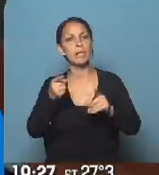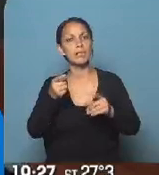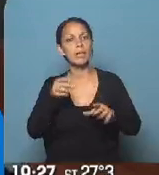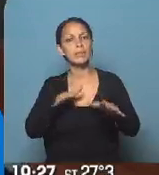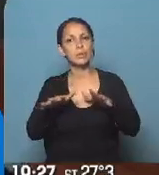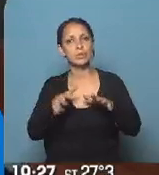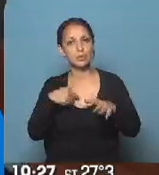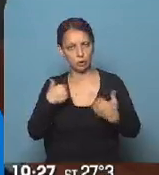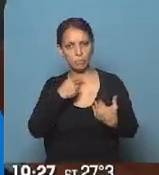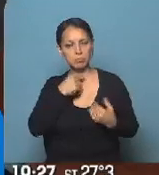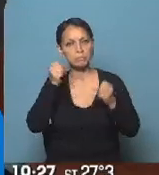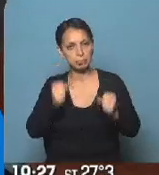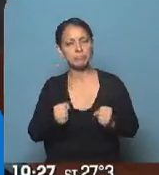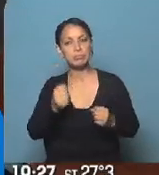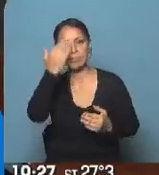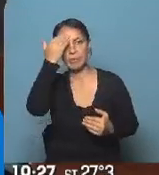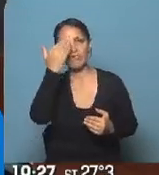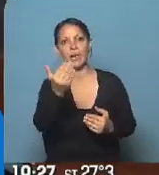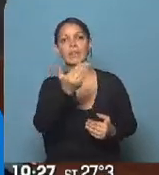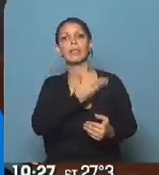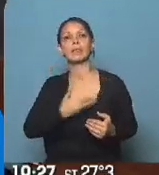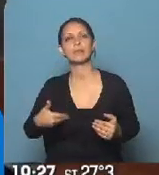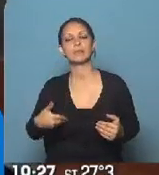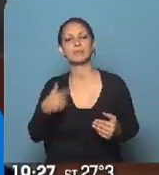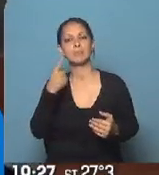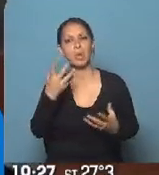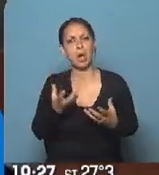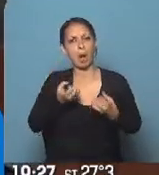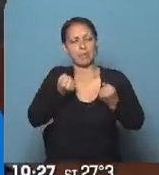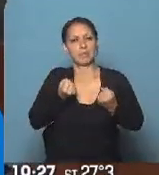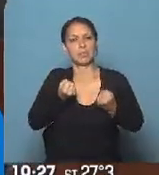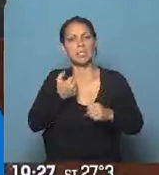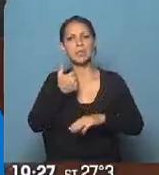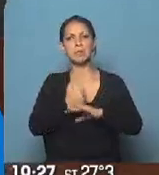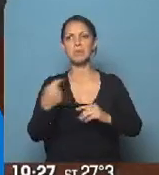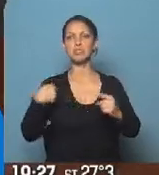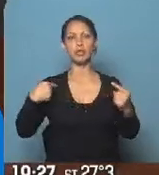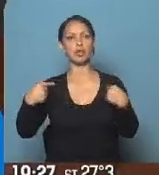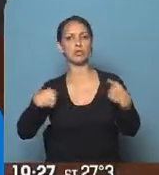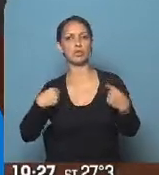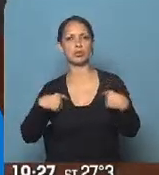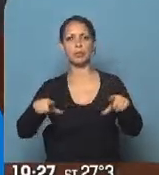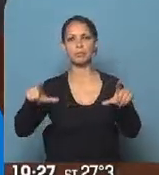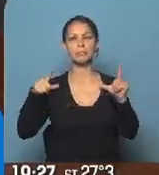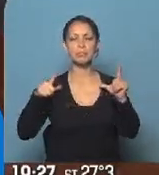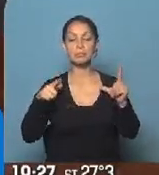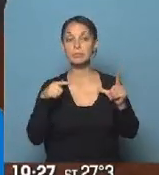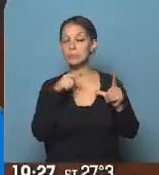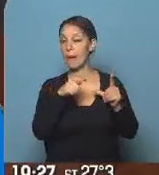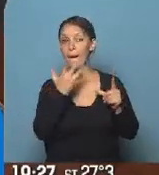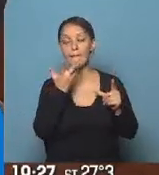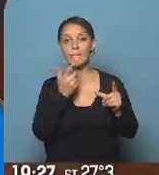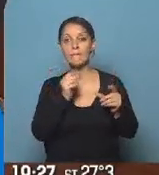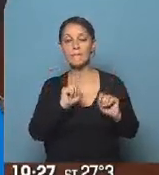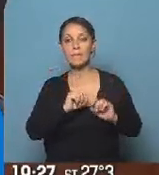un gobierno absolutamente desbordado, omnipotente y omnipresente, que estaban emborrachados de poder, y en